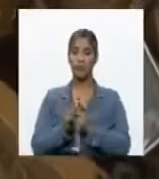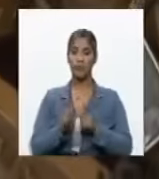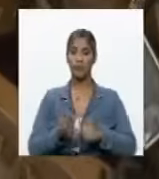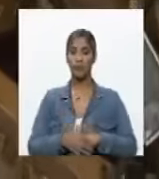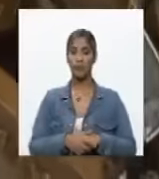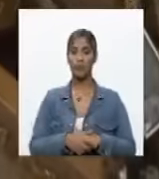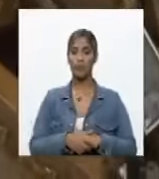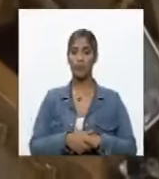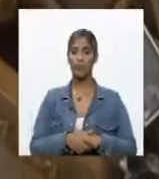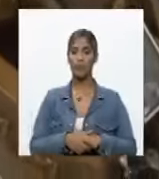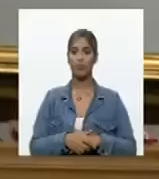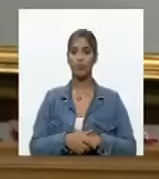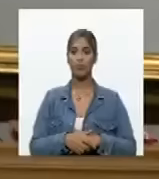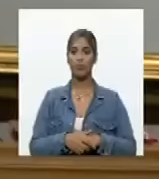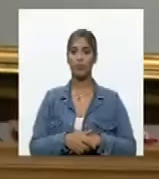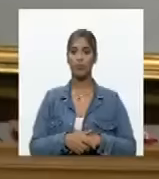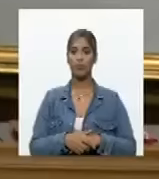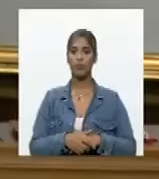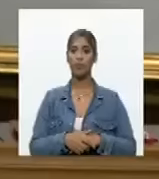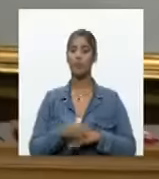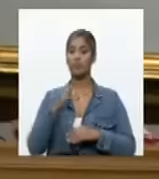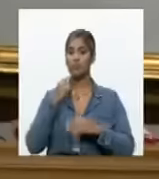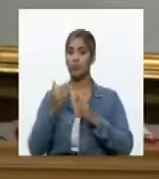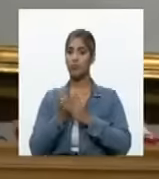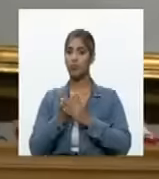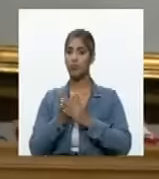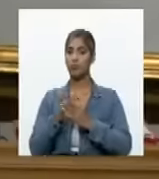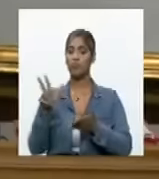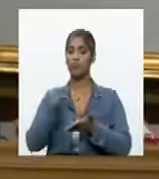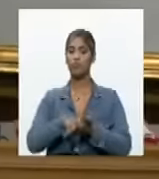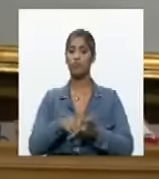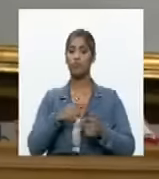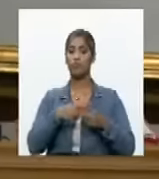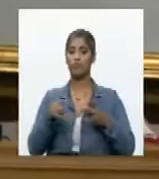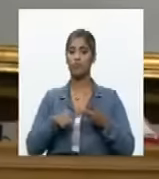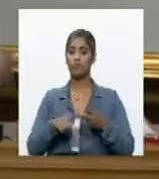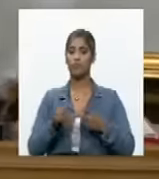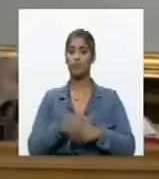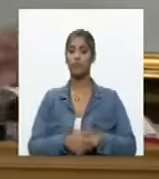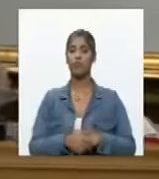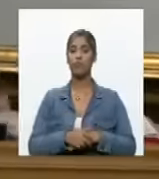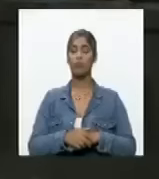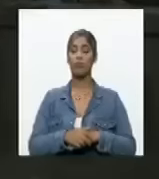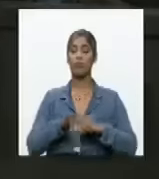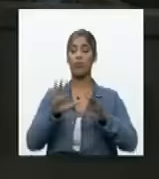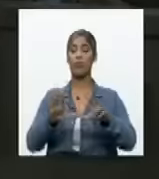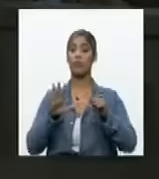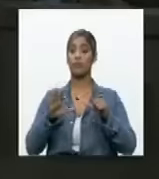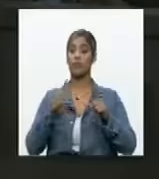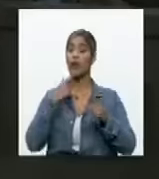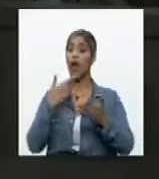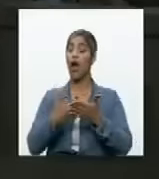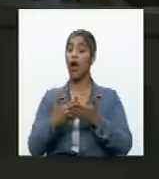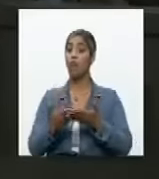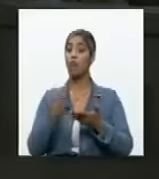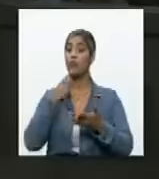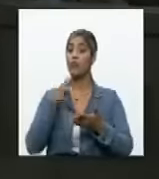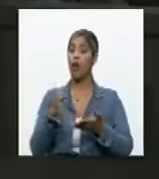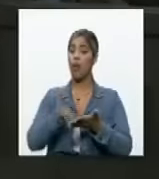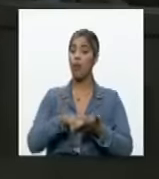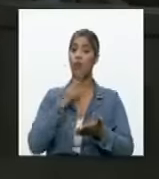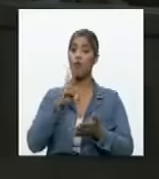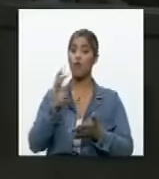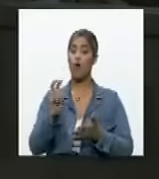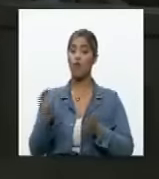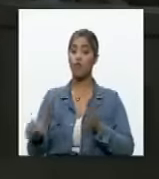presidente. En consideración, aprobado. Siguiente. Décimo séptimo, se propone aprobar la incorporación de un nuevo